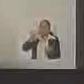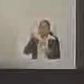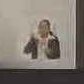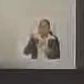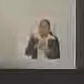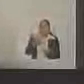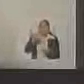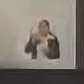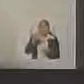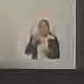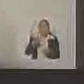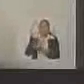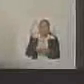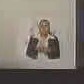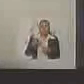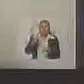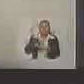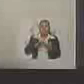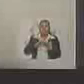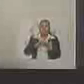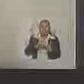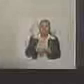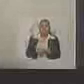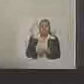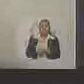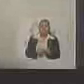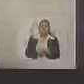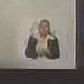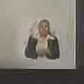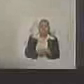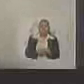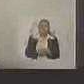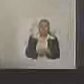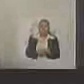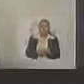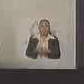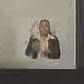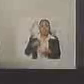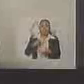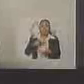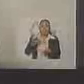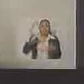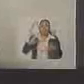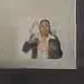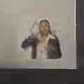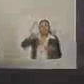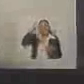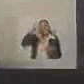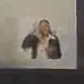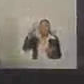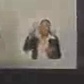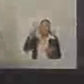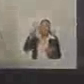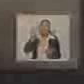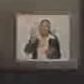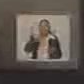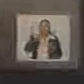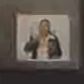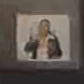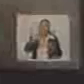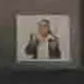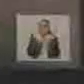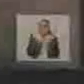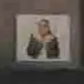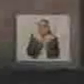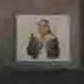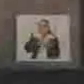es de que vamos a tener una delegación abierta para escucharlos y trabajar en conjunto. Muchas gracias.